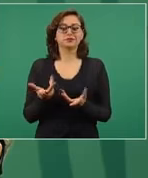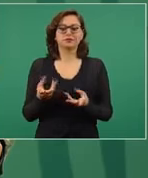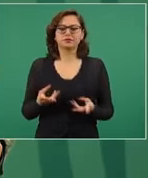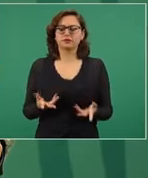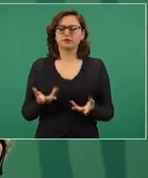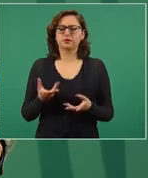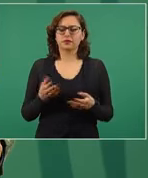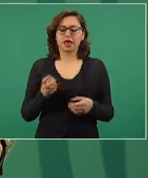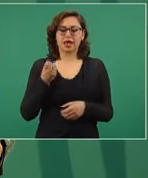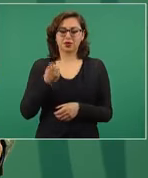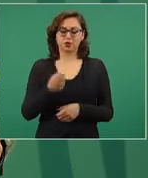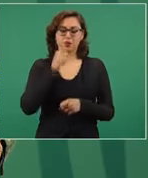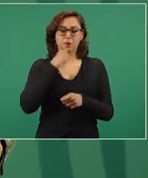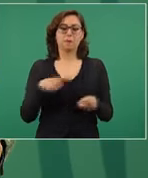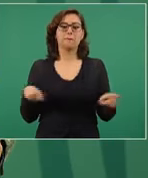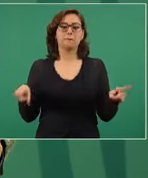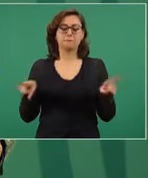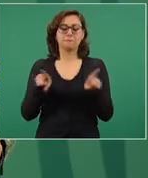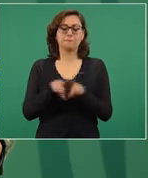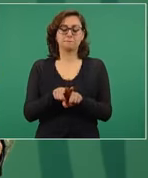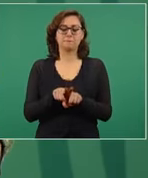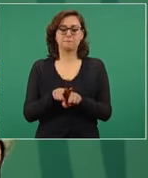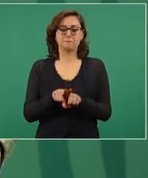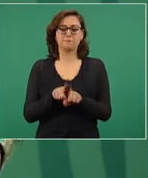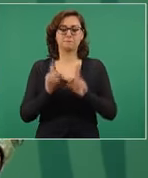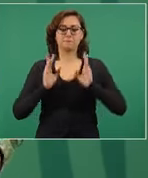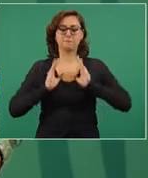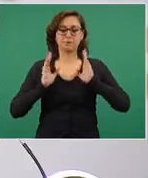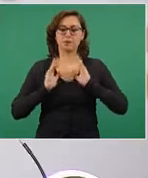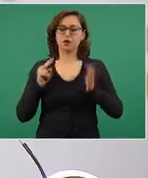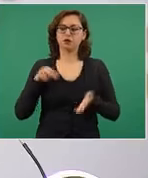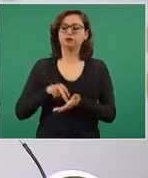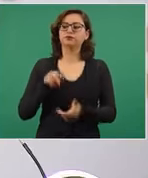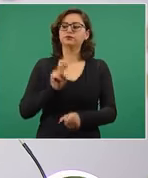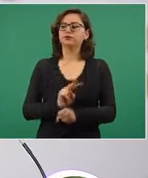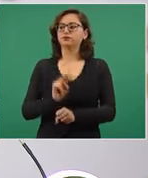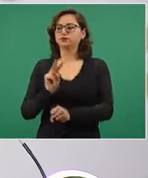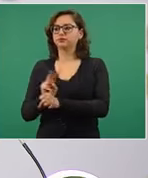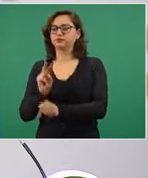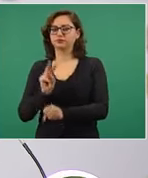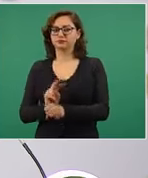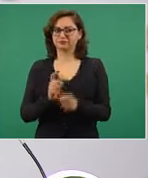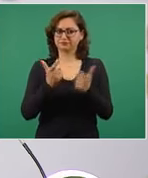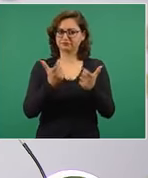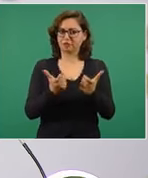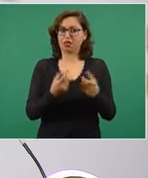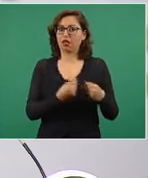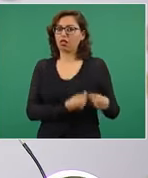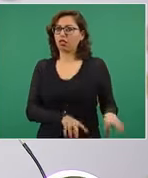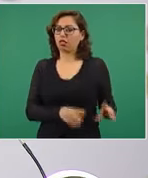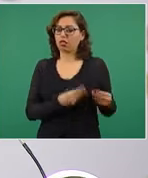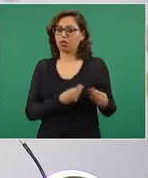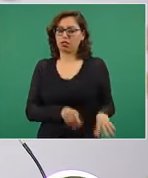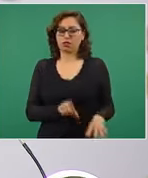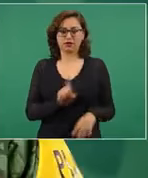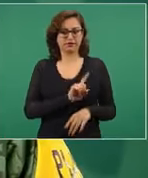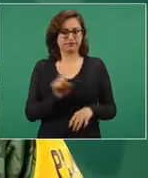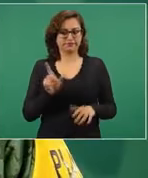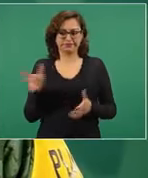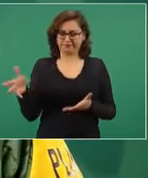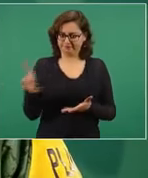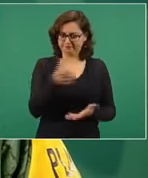con la acción que tiene el personal militar en las aduanas. El programa,